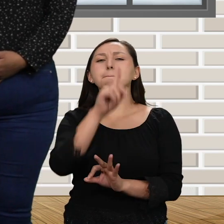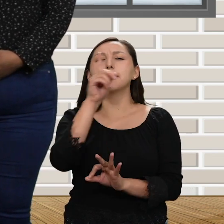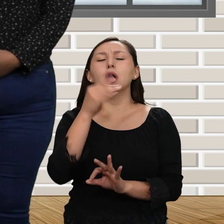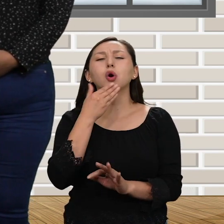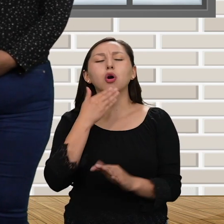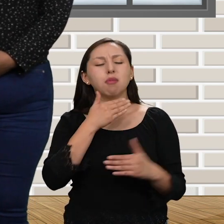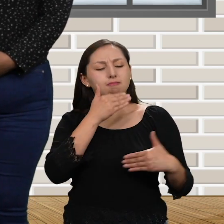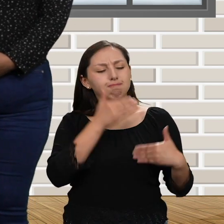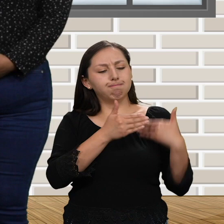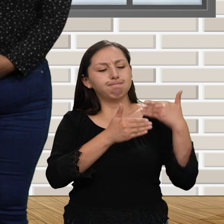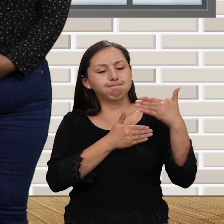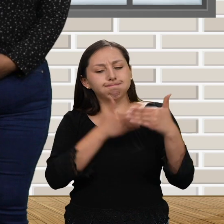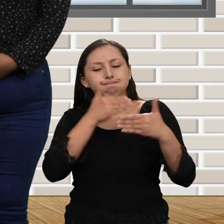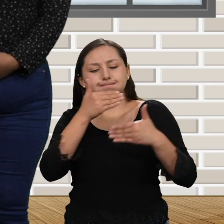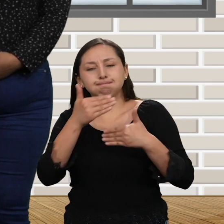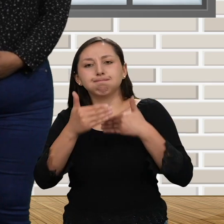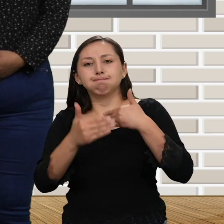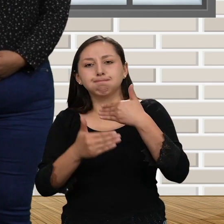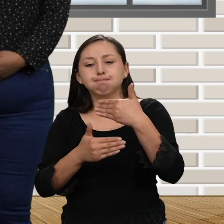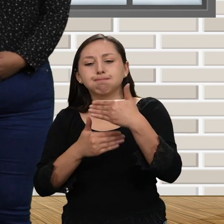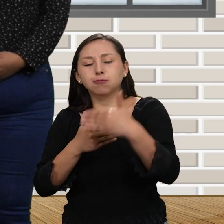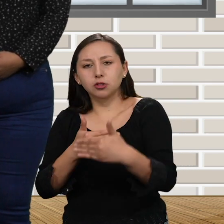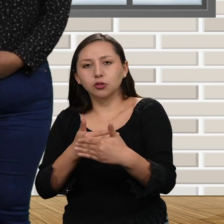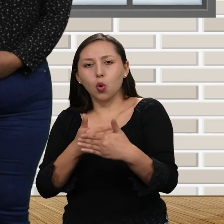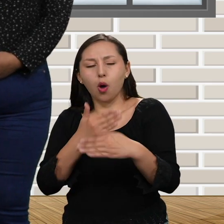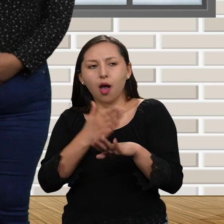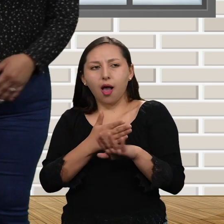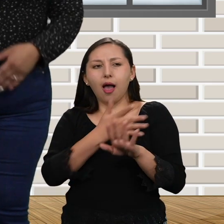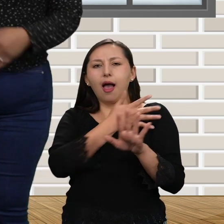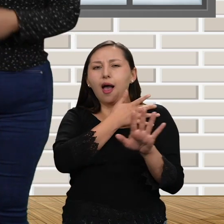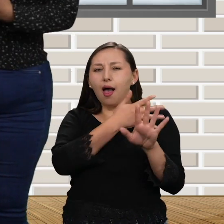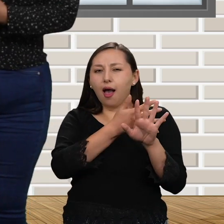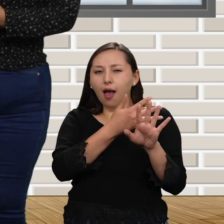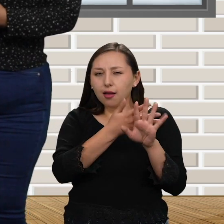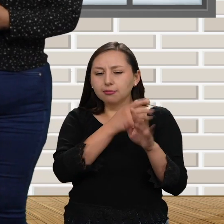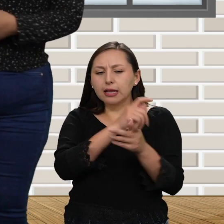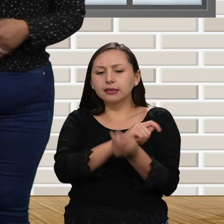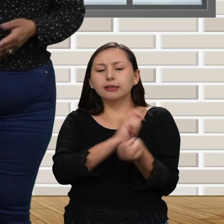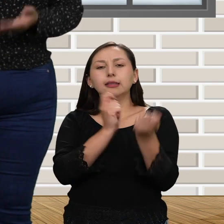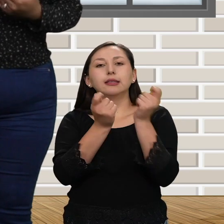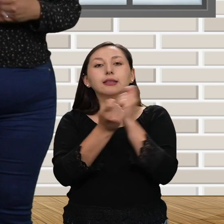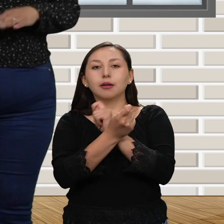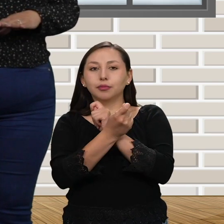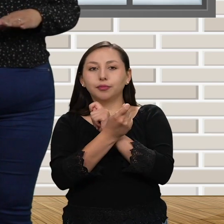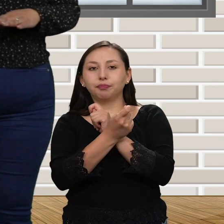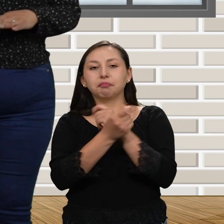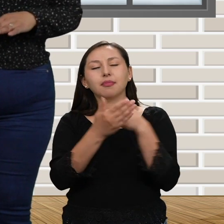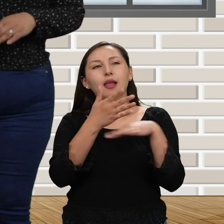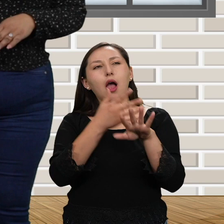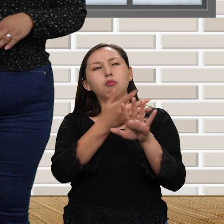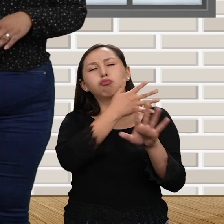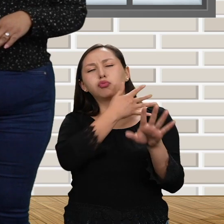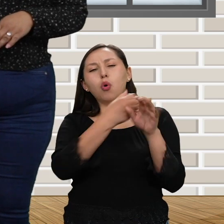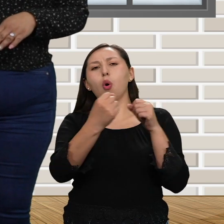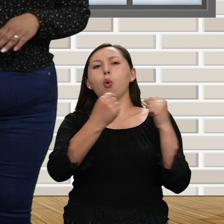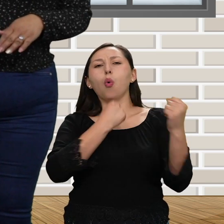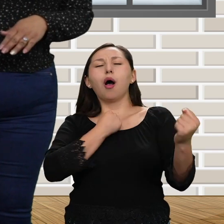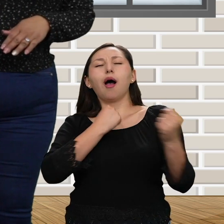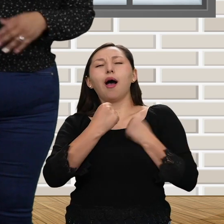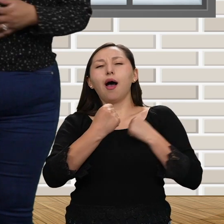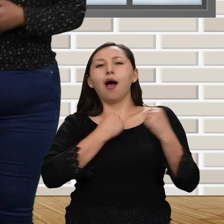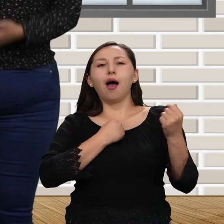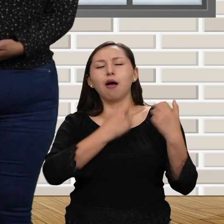proceso que siguió el ser humano para pasar del nomadismo al sedentarismo. Te comento que en la era paleolítica, que es la